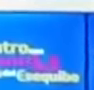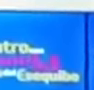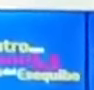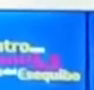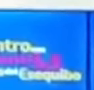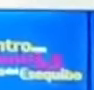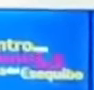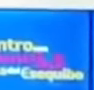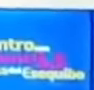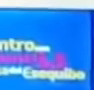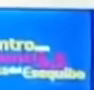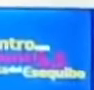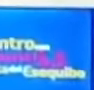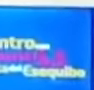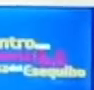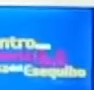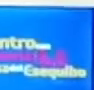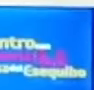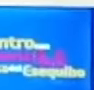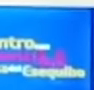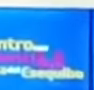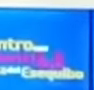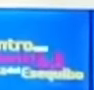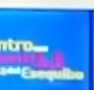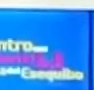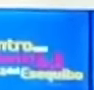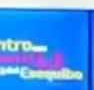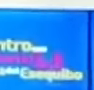bendito, pertenece a nuestro escrito.